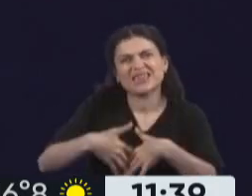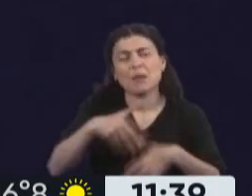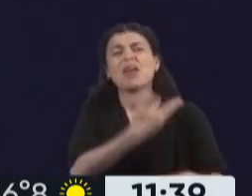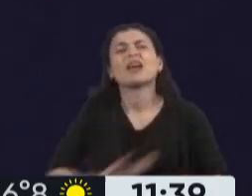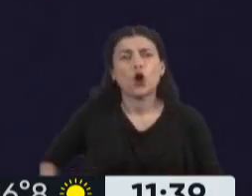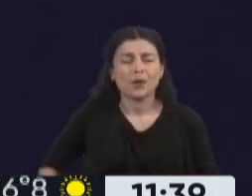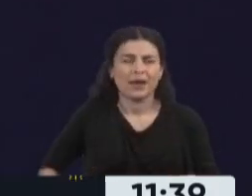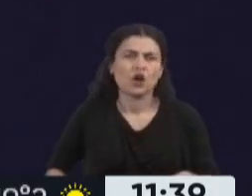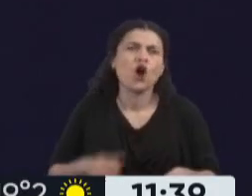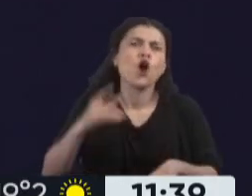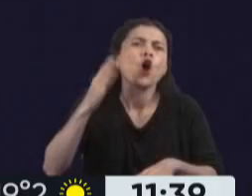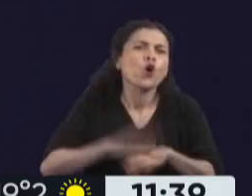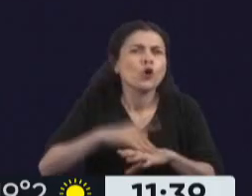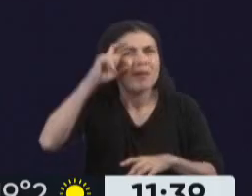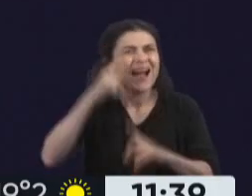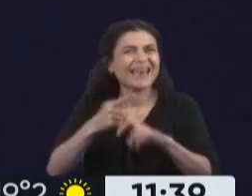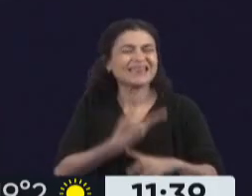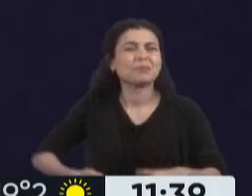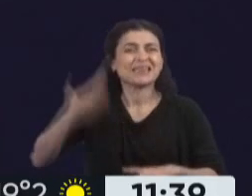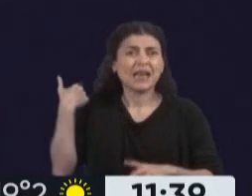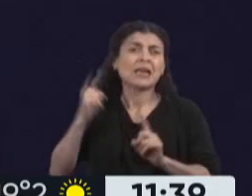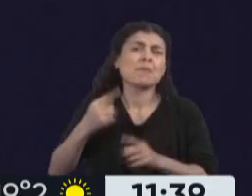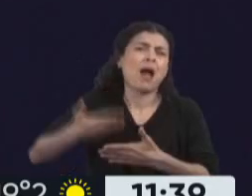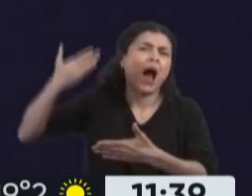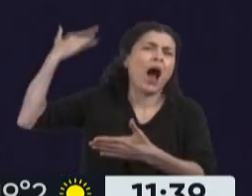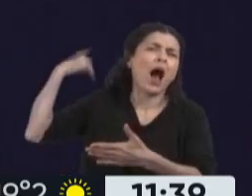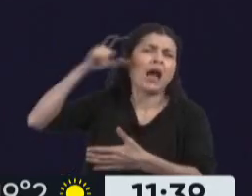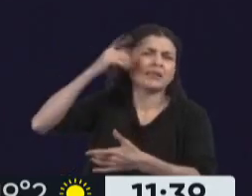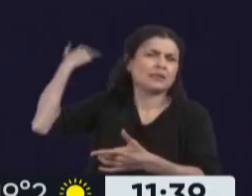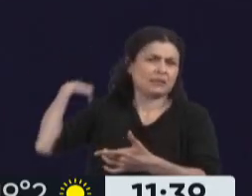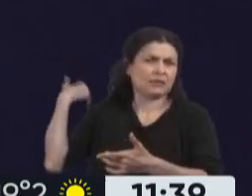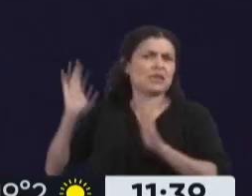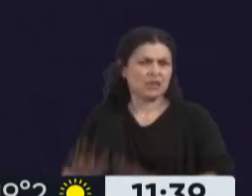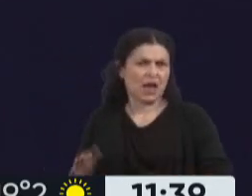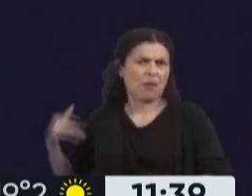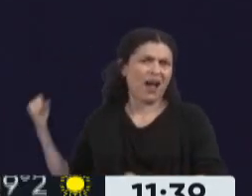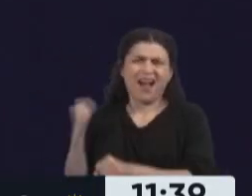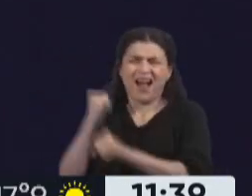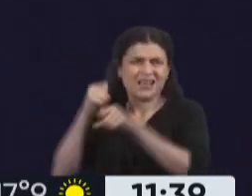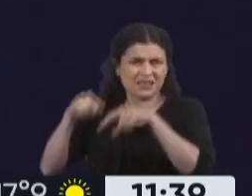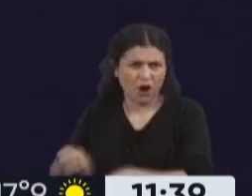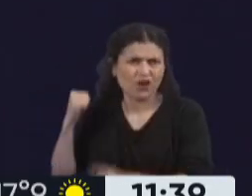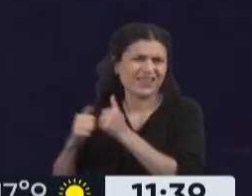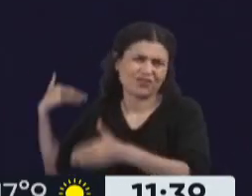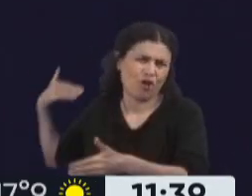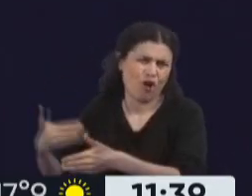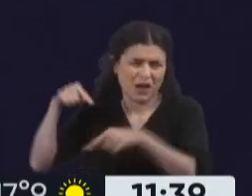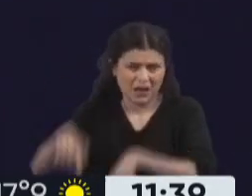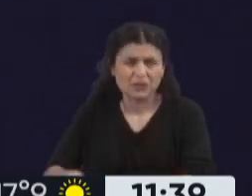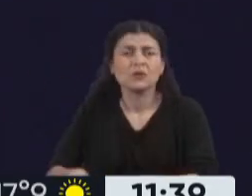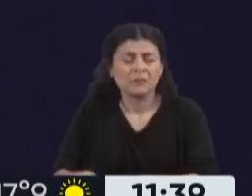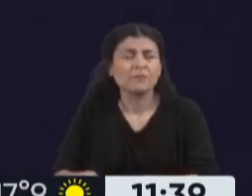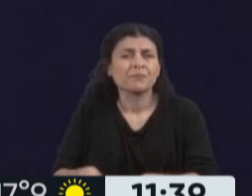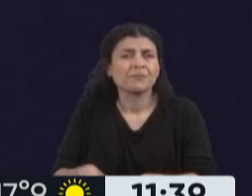gobierno anterior y tantos otros, pero el gobierno anterior tal vez uno lo ve con mayor claridad. Y eso